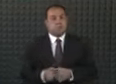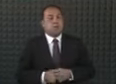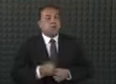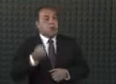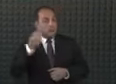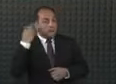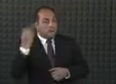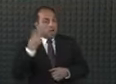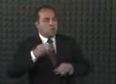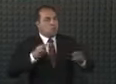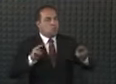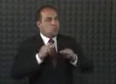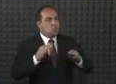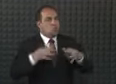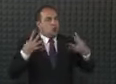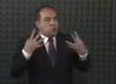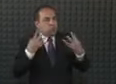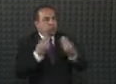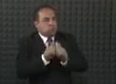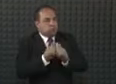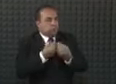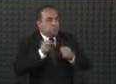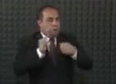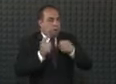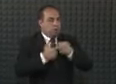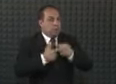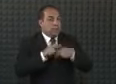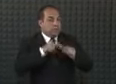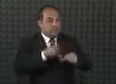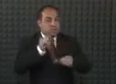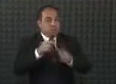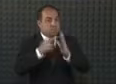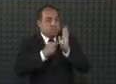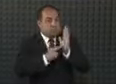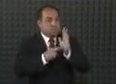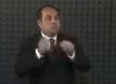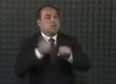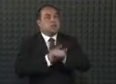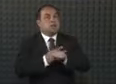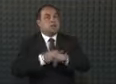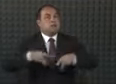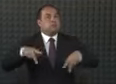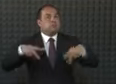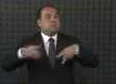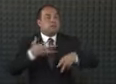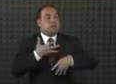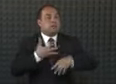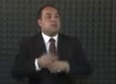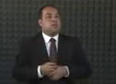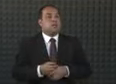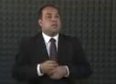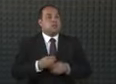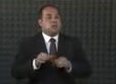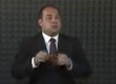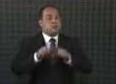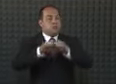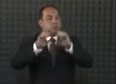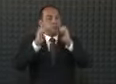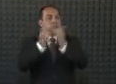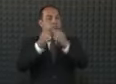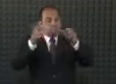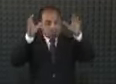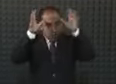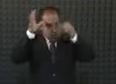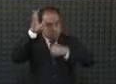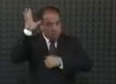también siguen las mismas o se ampliarán? ¿Qué pasará con el partido que va a haber en el Estadio Azteca y también con